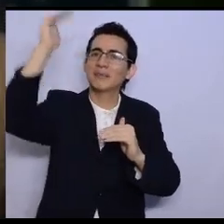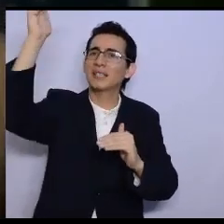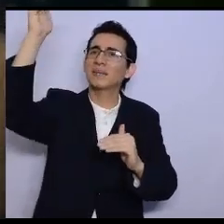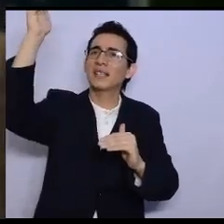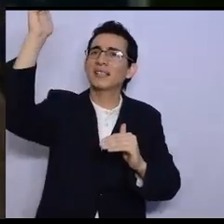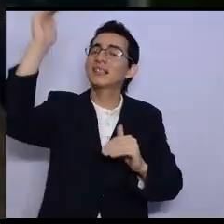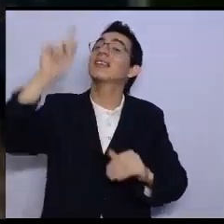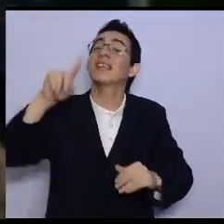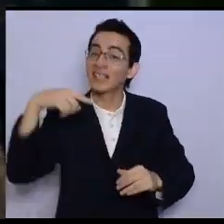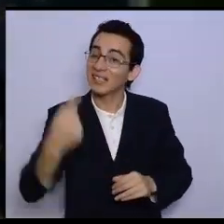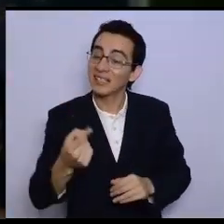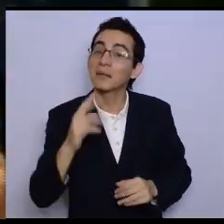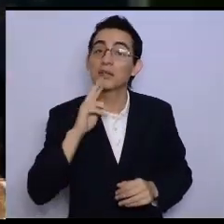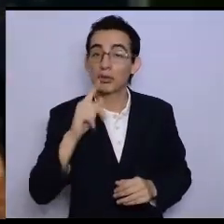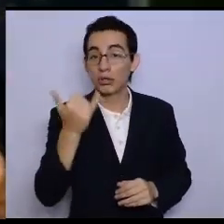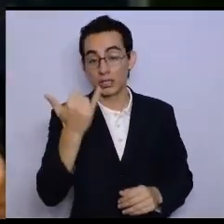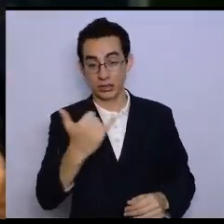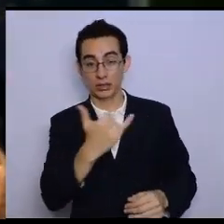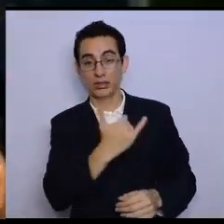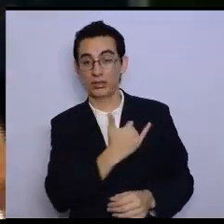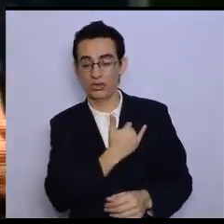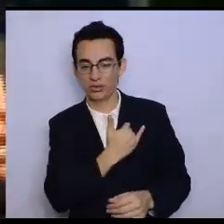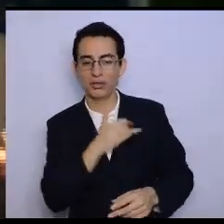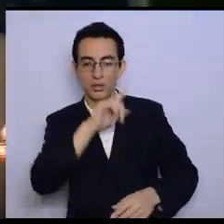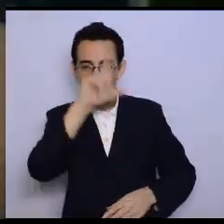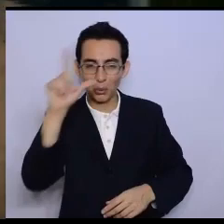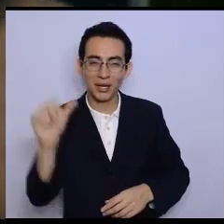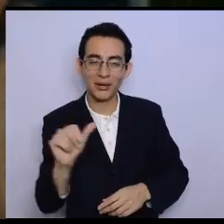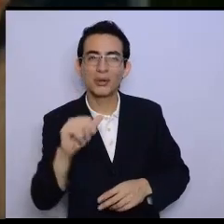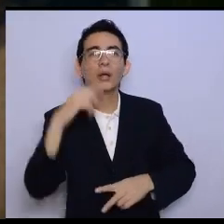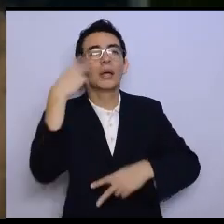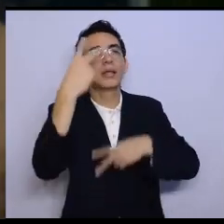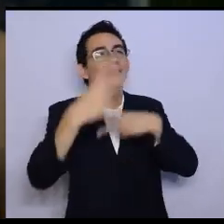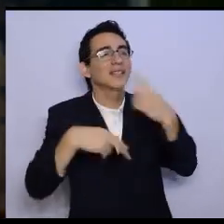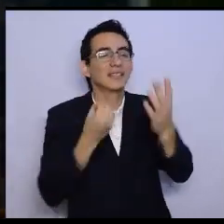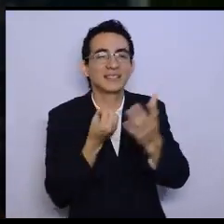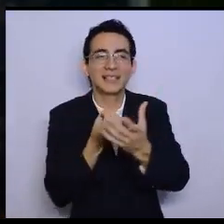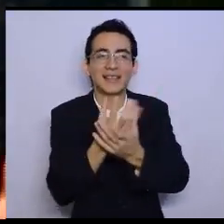Y dijo, y saldré como oro.